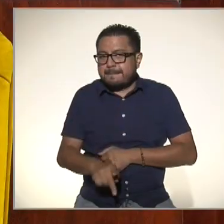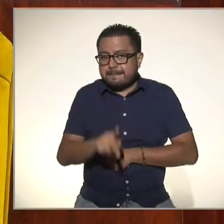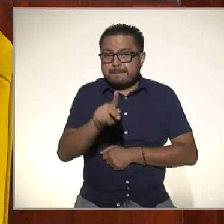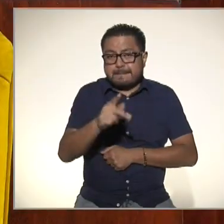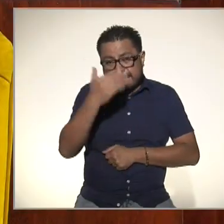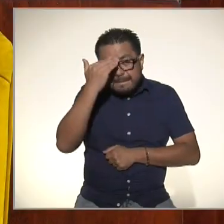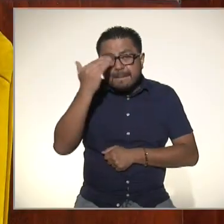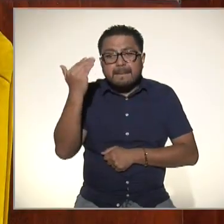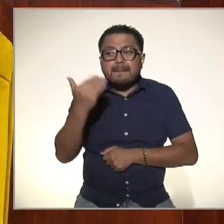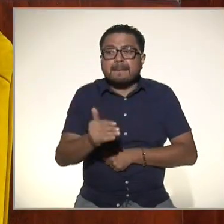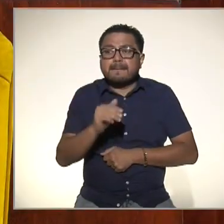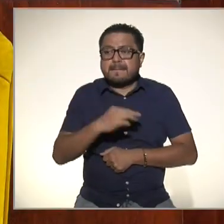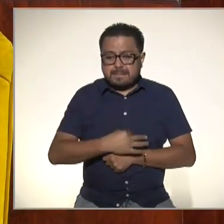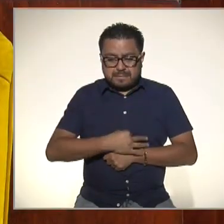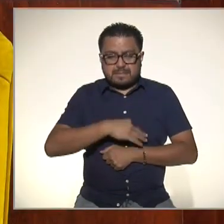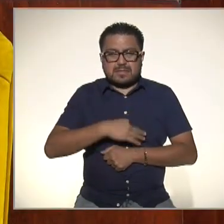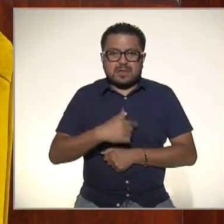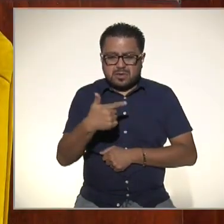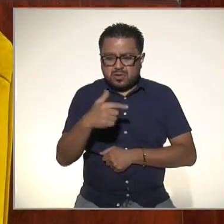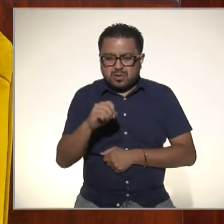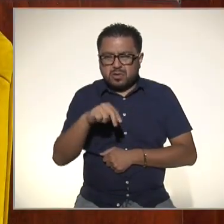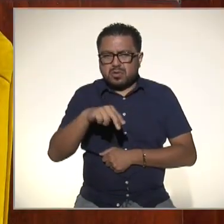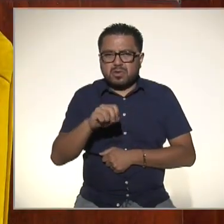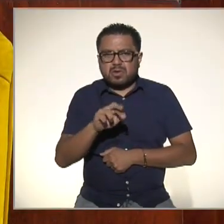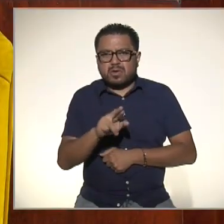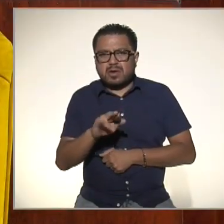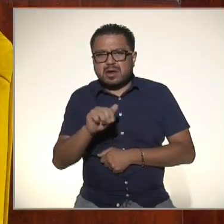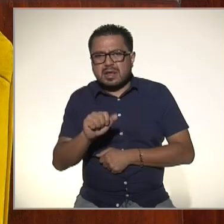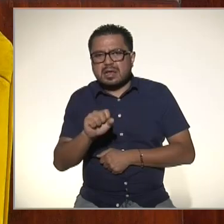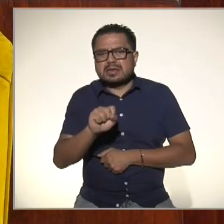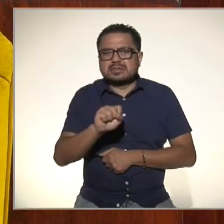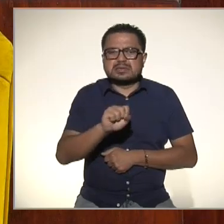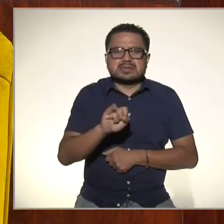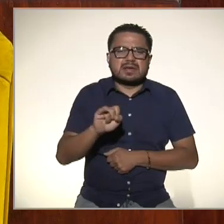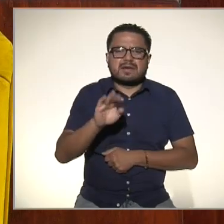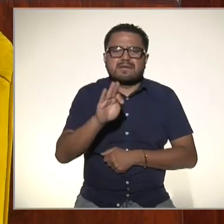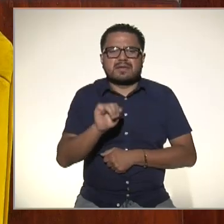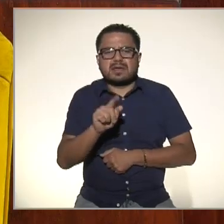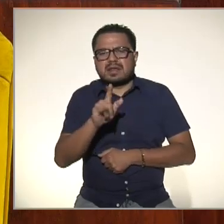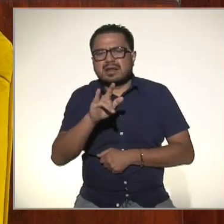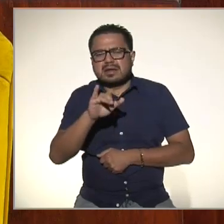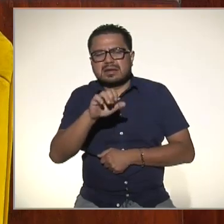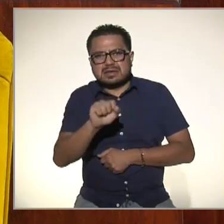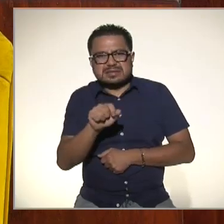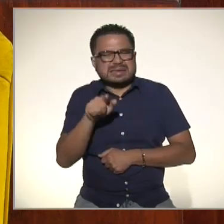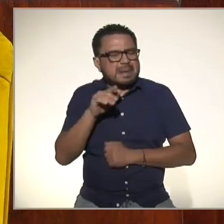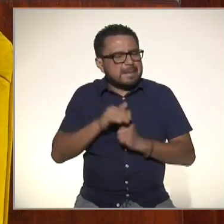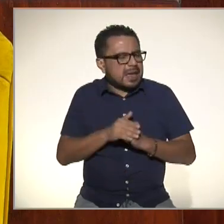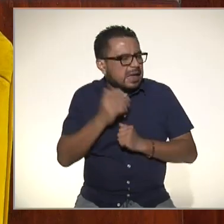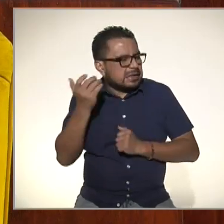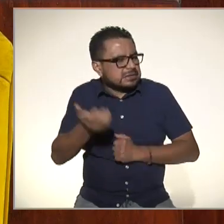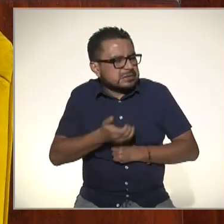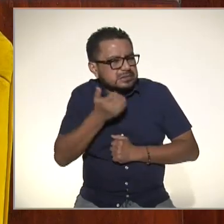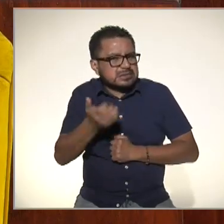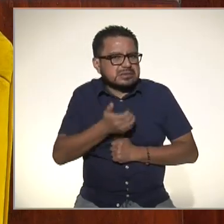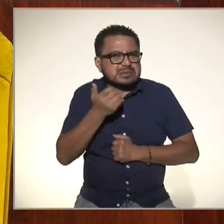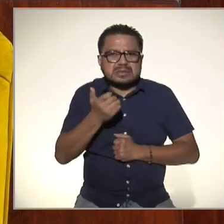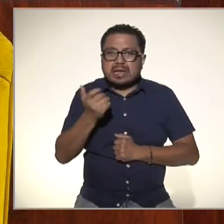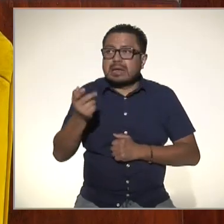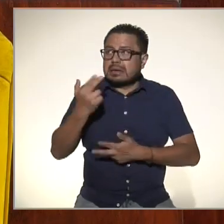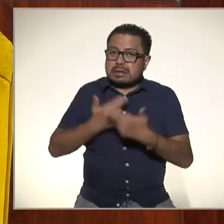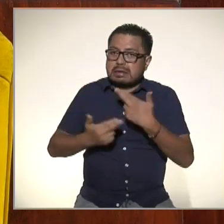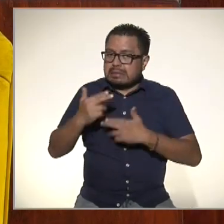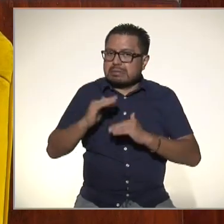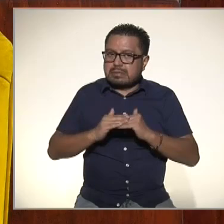sabemos que infecciones como la gonorrea, como la sífilis, como la clamidia son de las más comunes, ¿no? Sífilis ha regresado mucho y